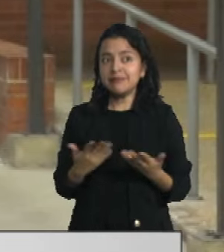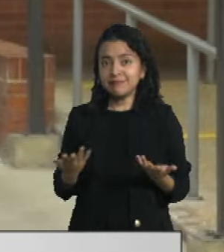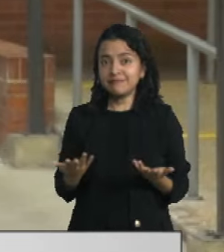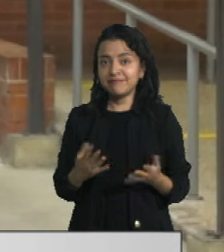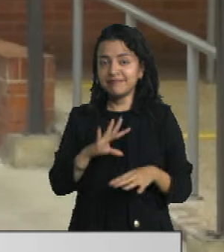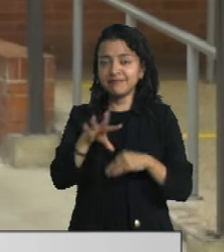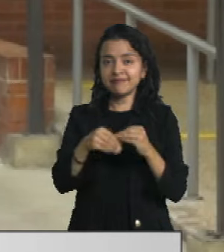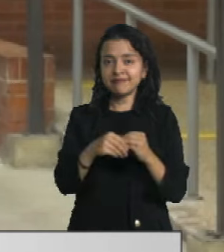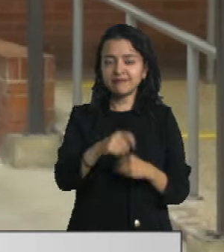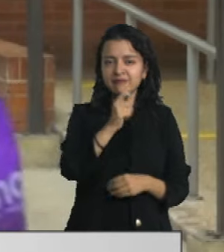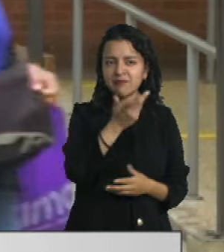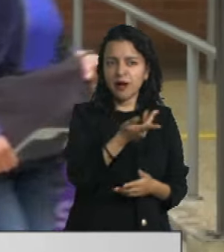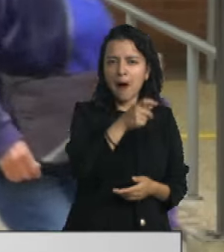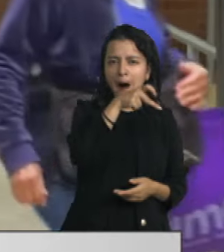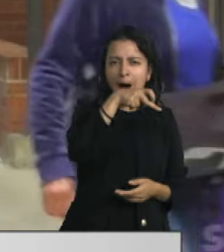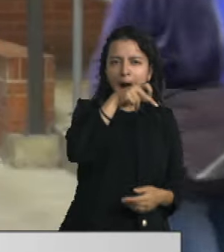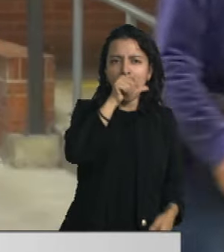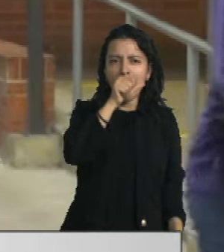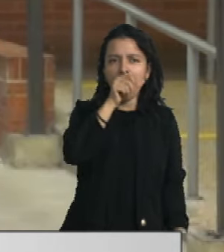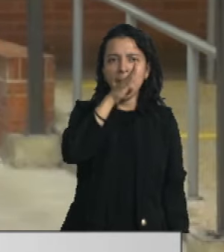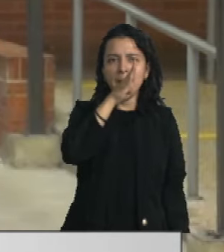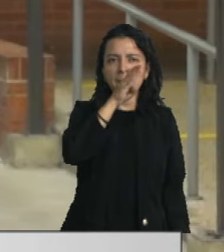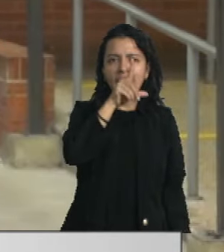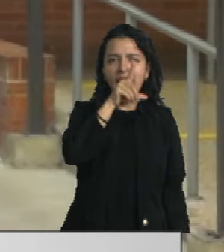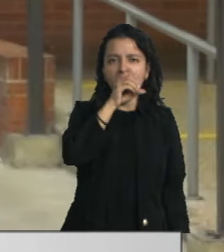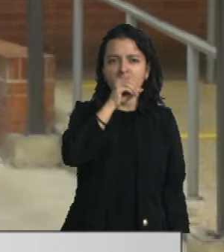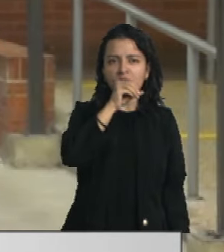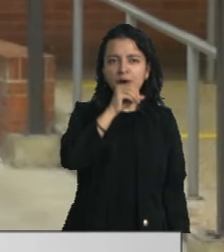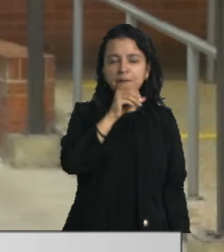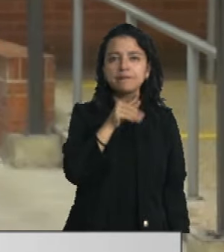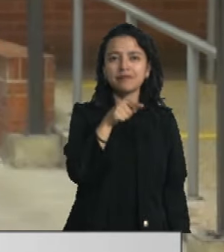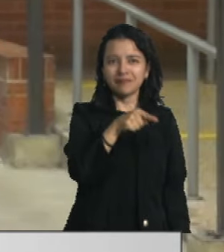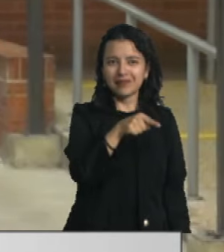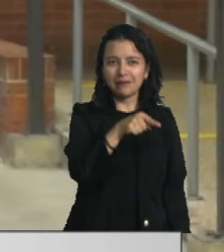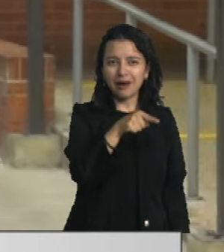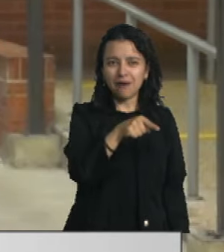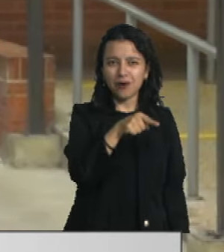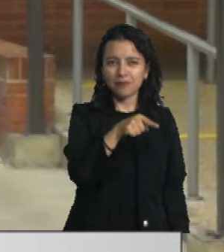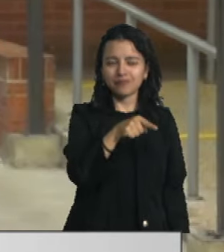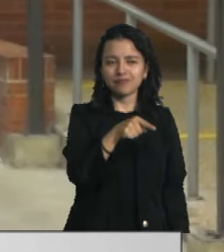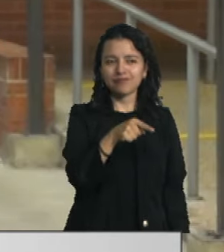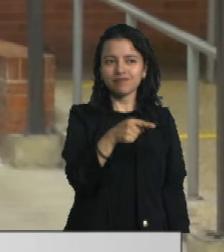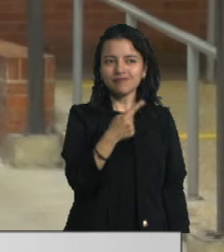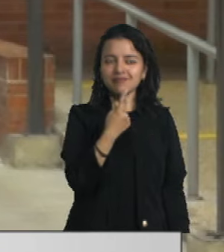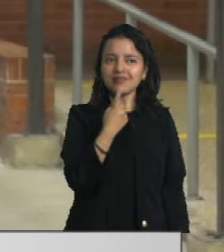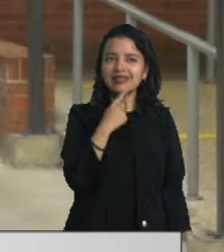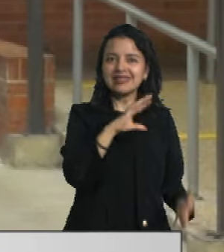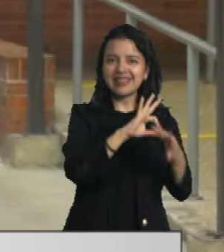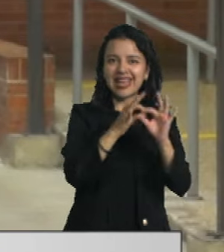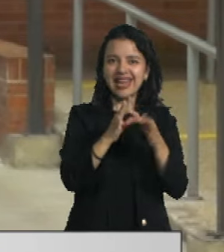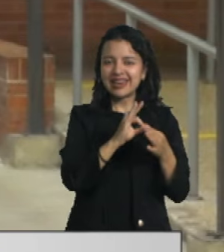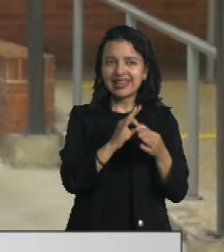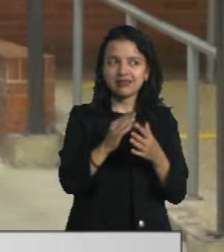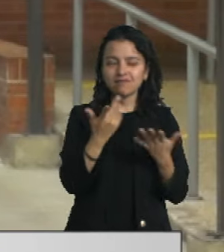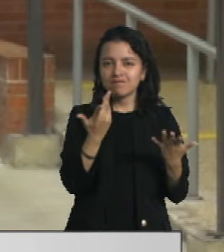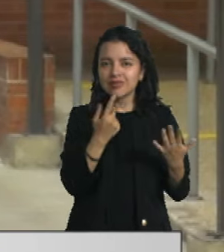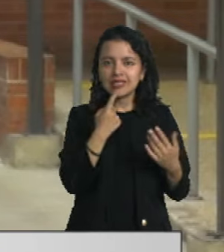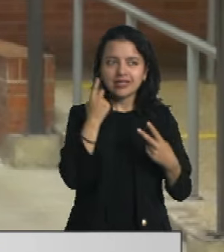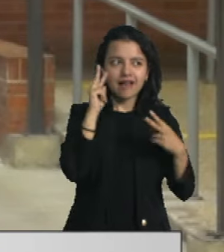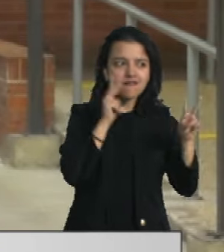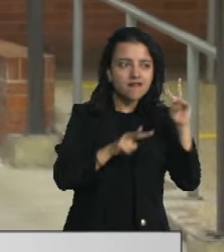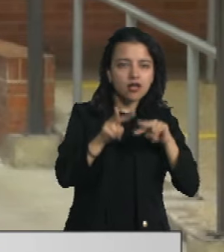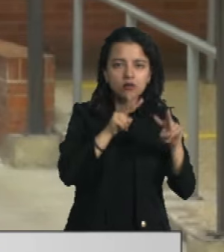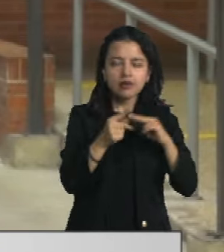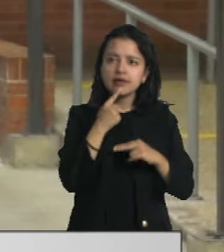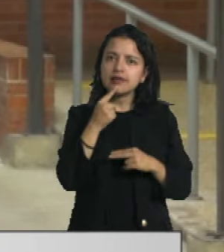habló fue Paulo Bustos de la Red de Veeduridades de Colombia, quien dice que debe llamar la Fiscalía a otras personas implicadas en